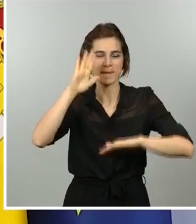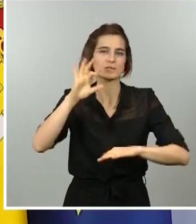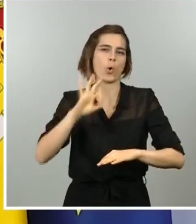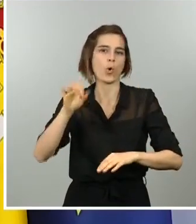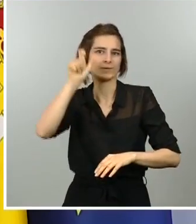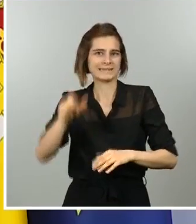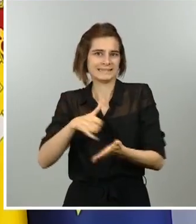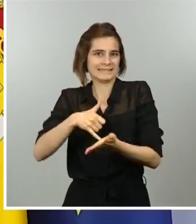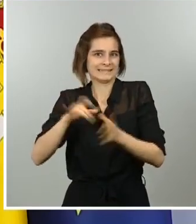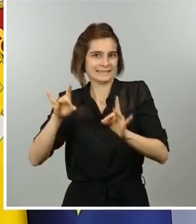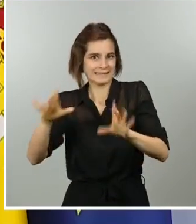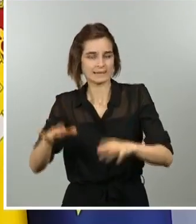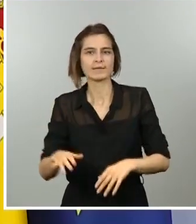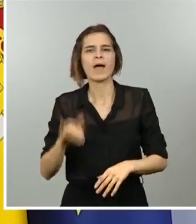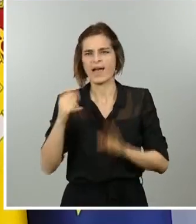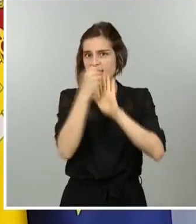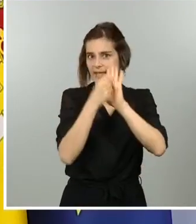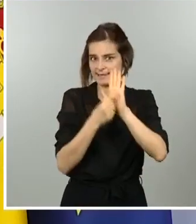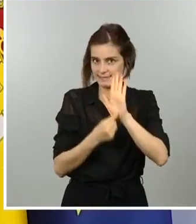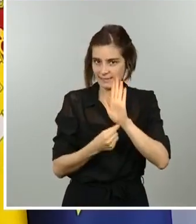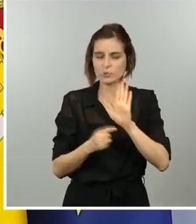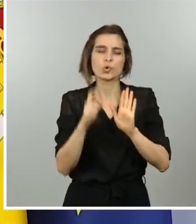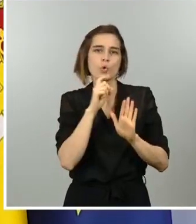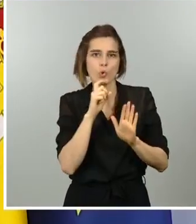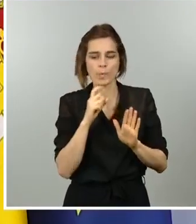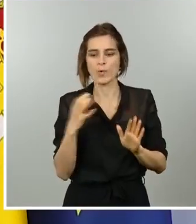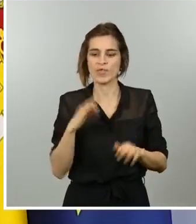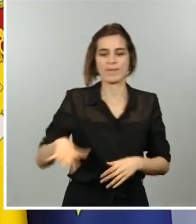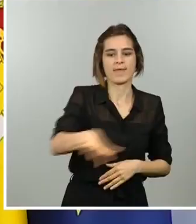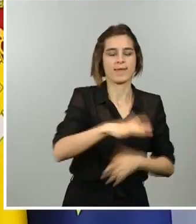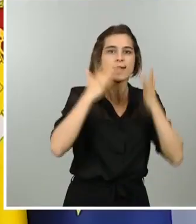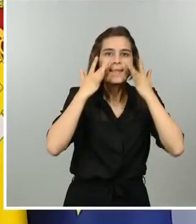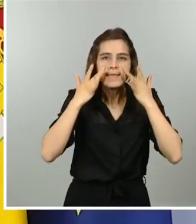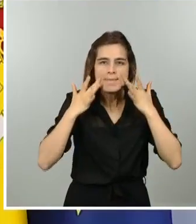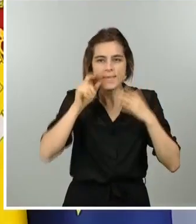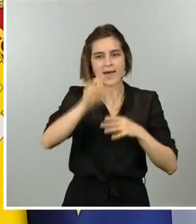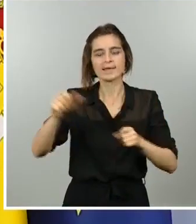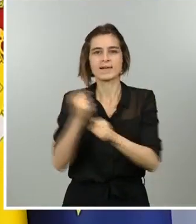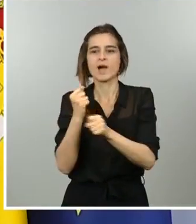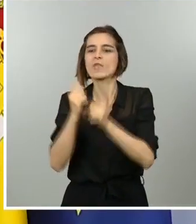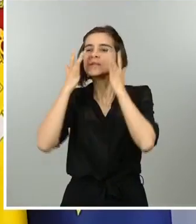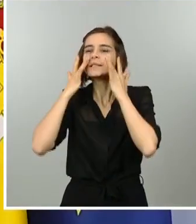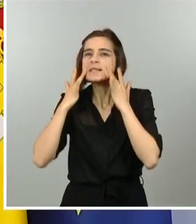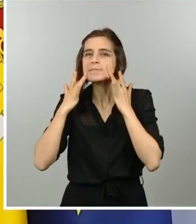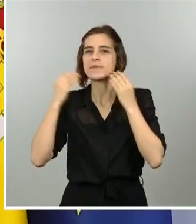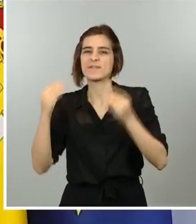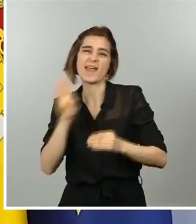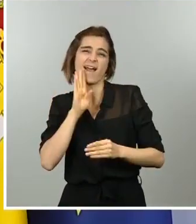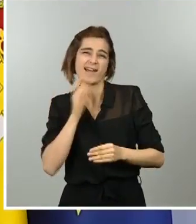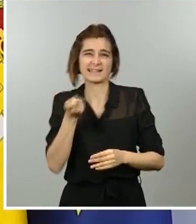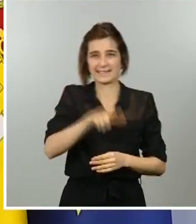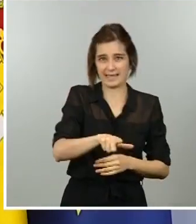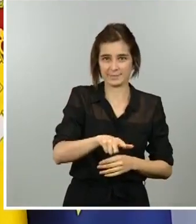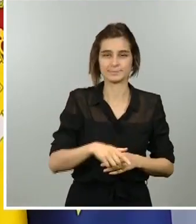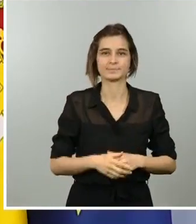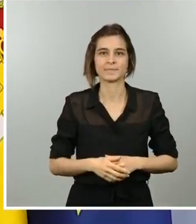requisitos respecto a la higiene del local y de los trabajadores muy similares a las que he mencionado antes. También se hace referencia a la apertura de